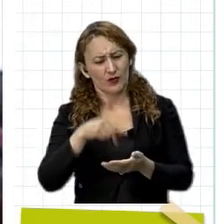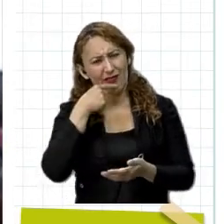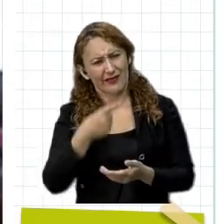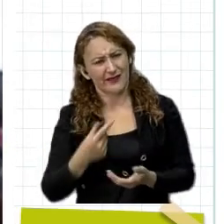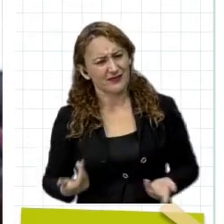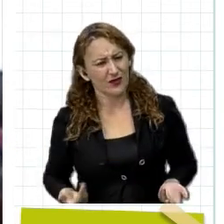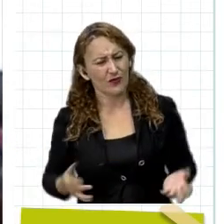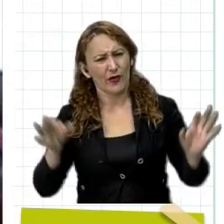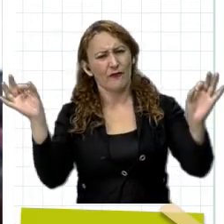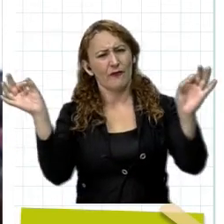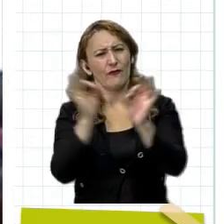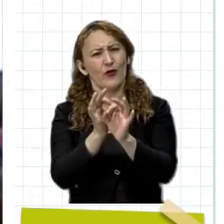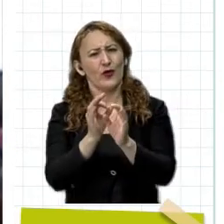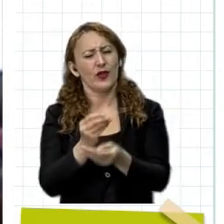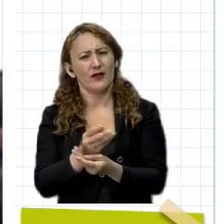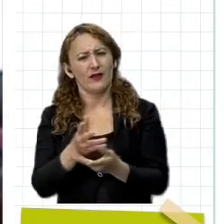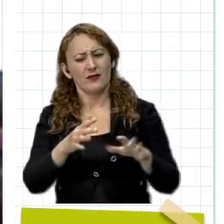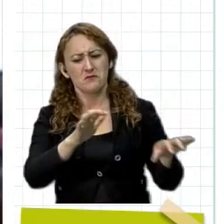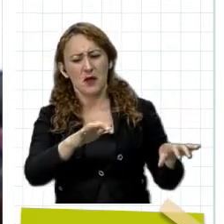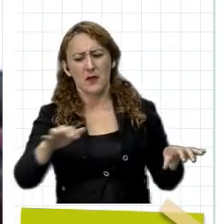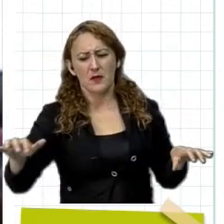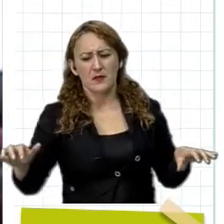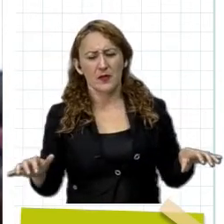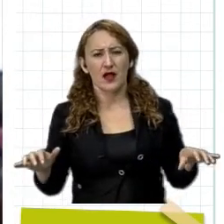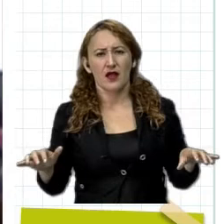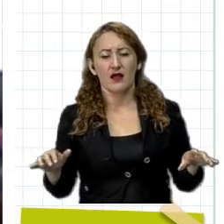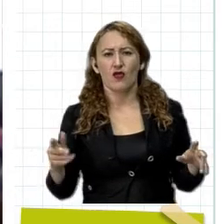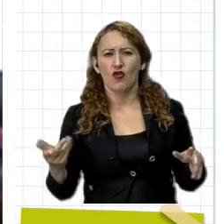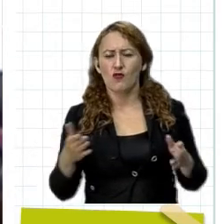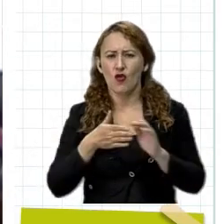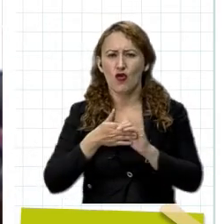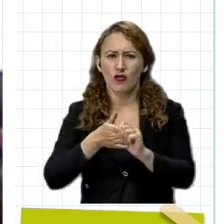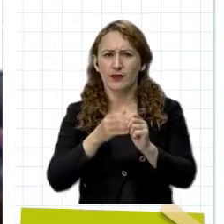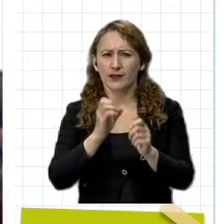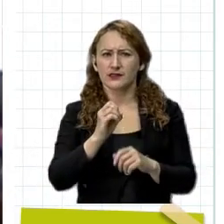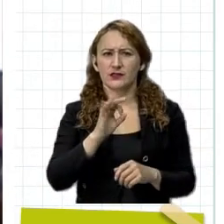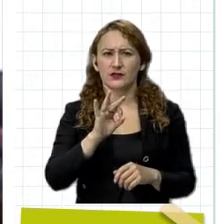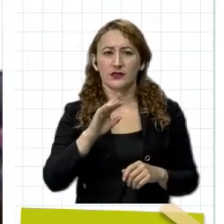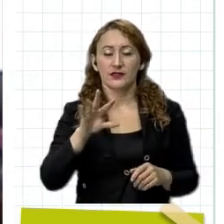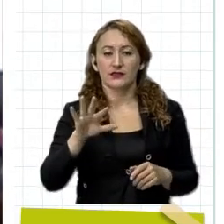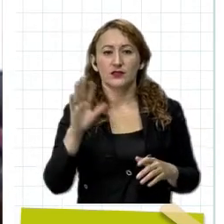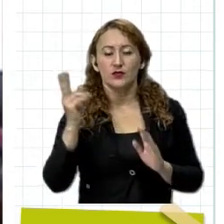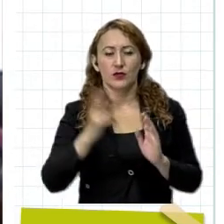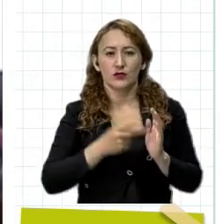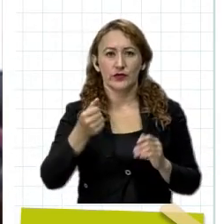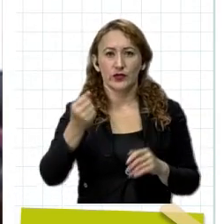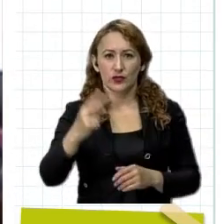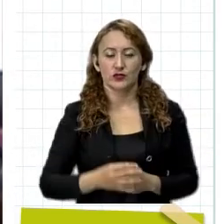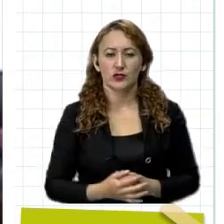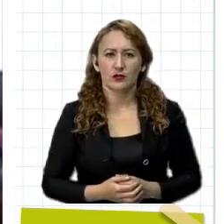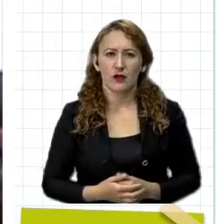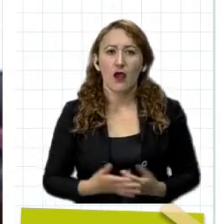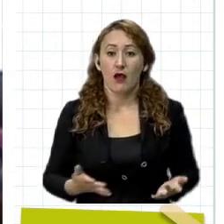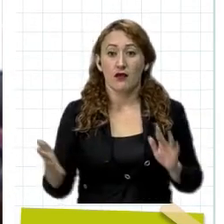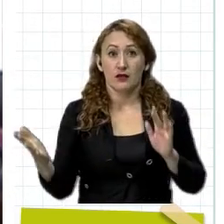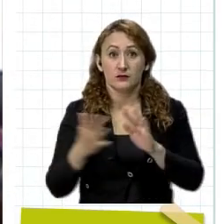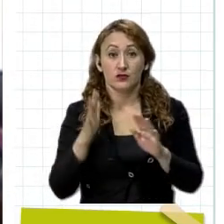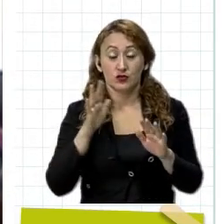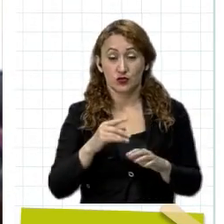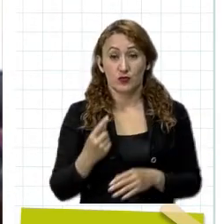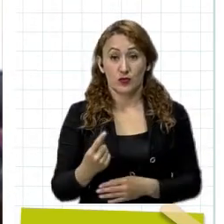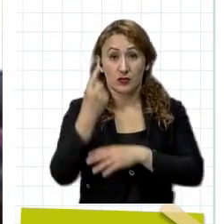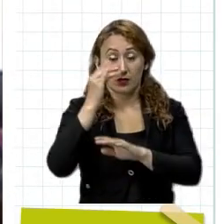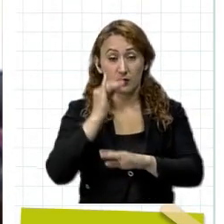enfoque interseccional que de forma explícita orienta el Acuerdo 035 de 2012, por el cual se determina la